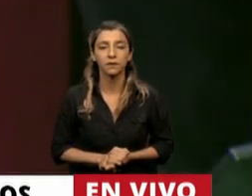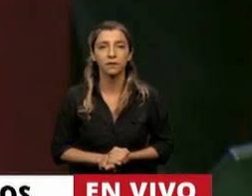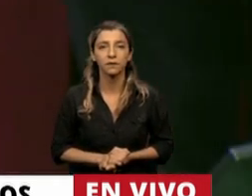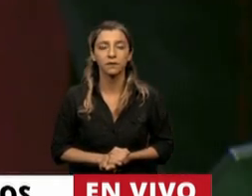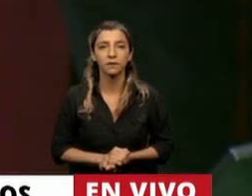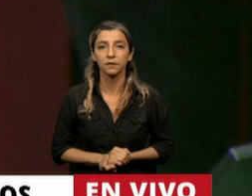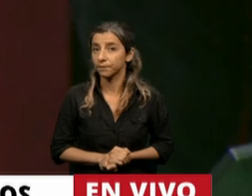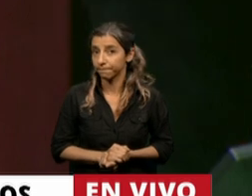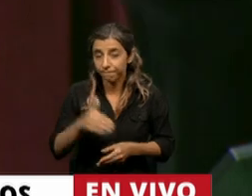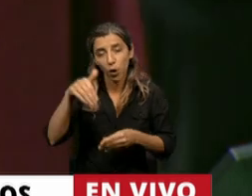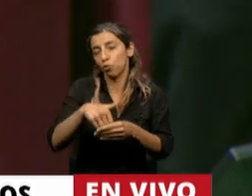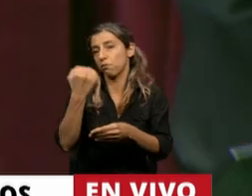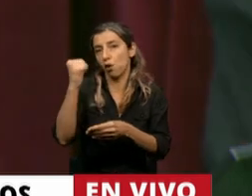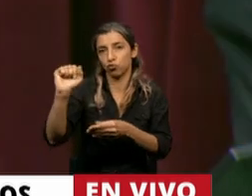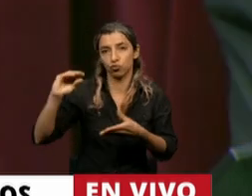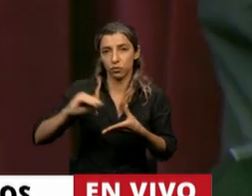alredo